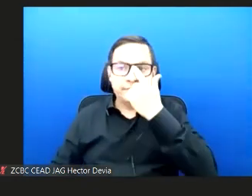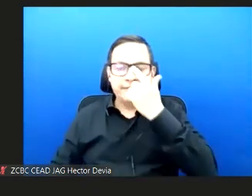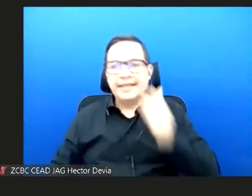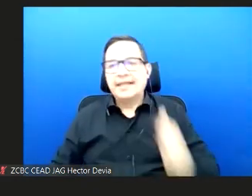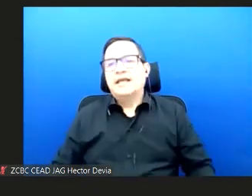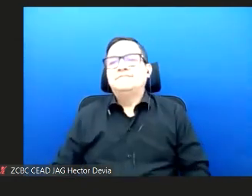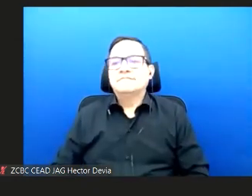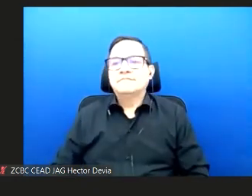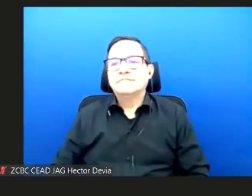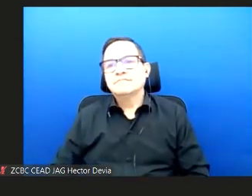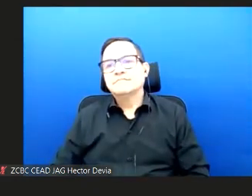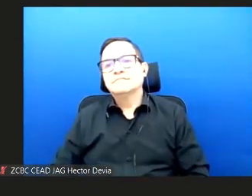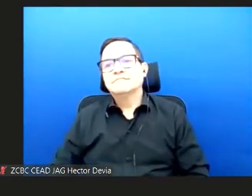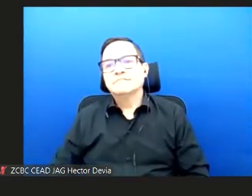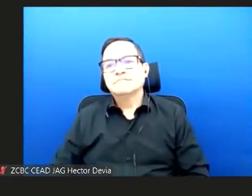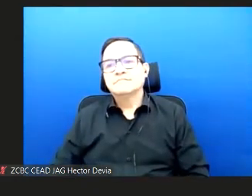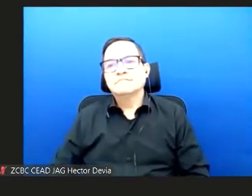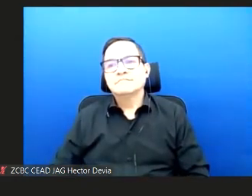Espérame.